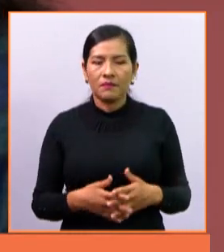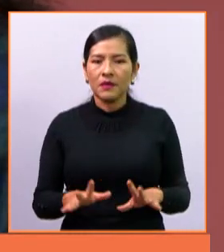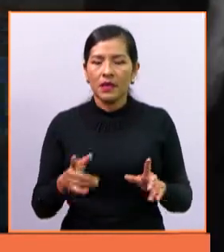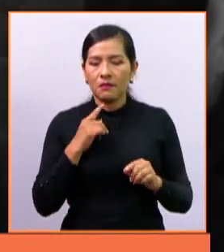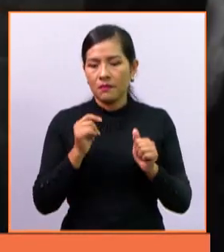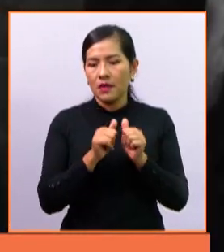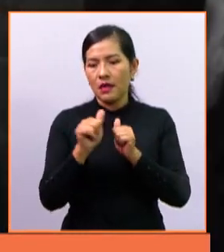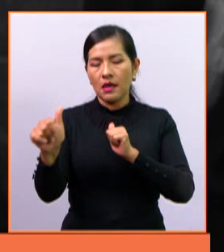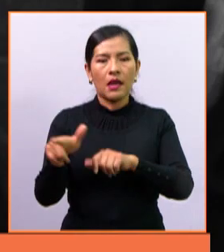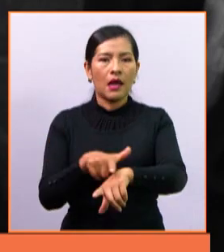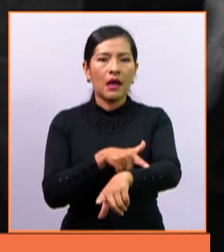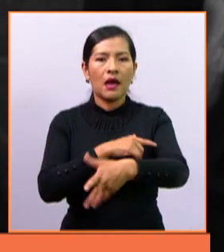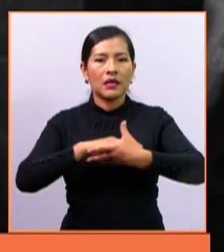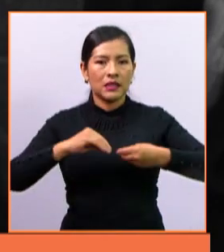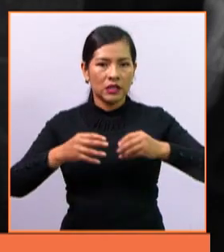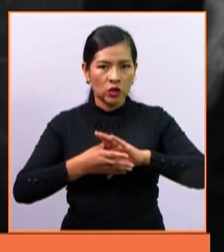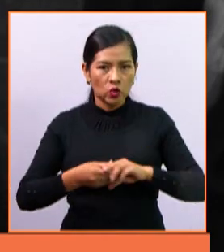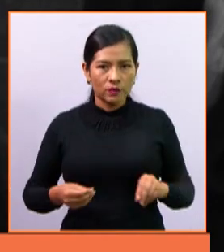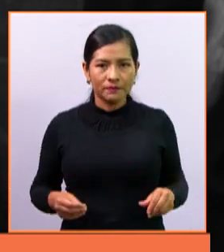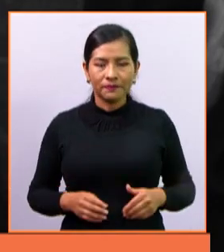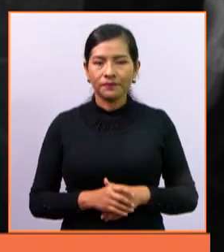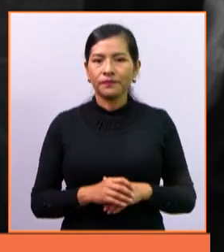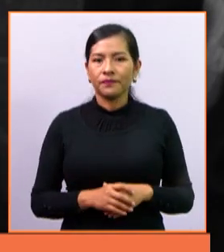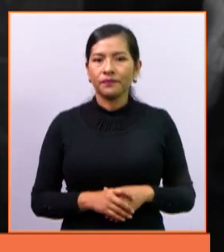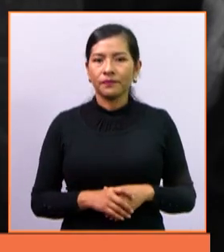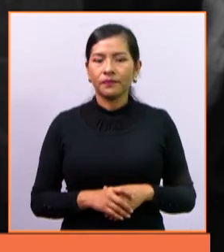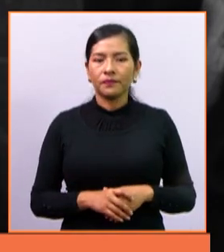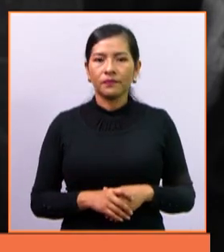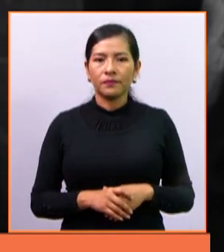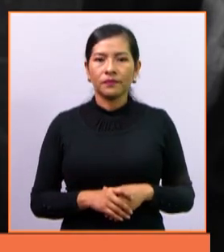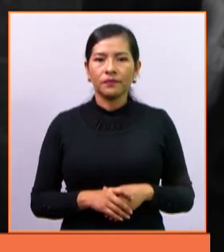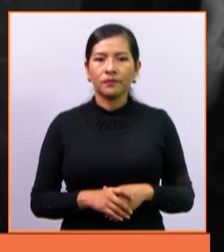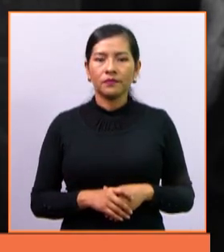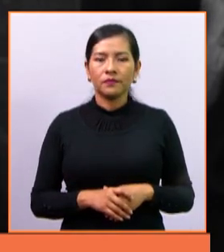sí. The rain in Spain falls mainly on the